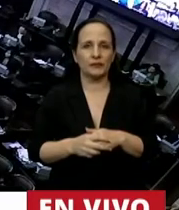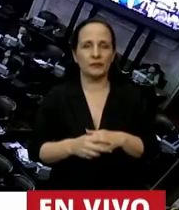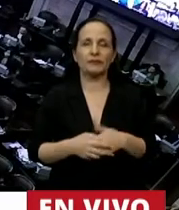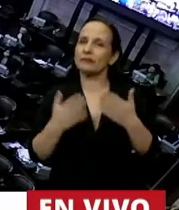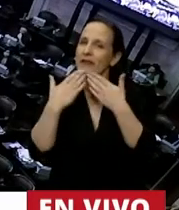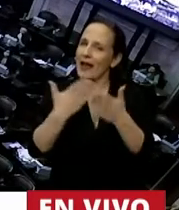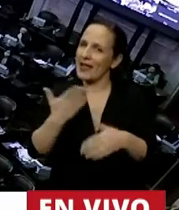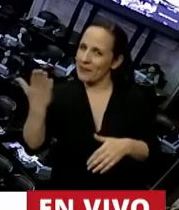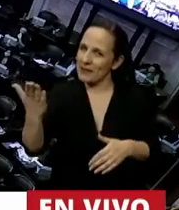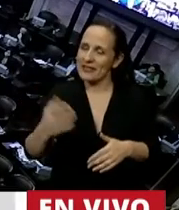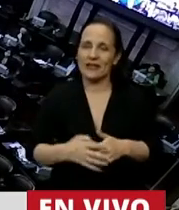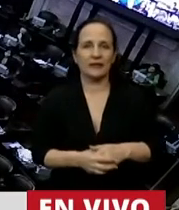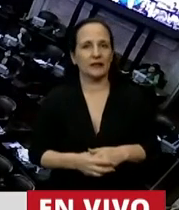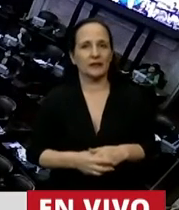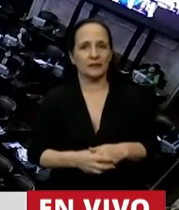Gracias, señor presidente.